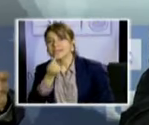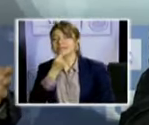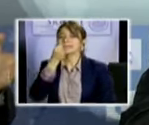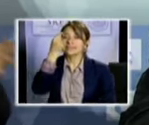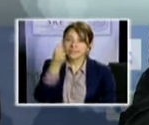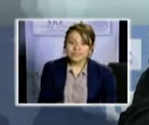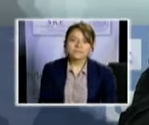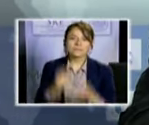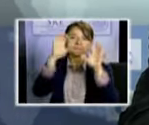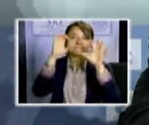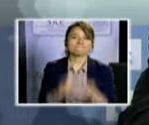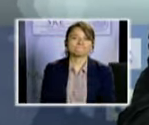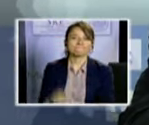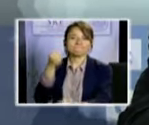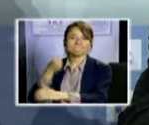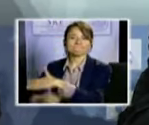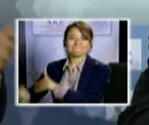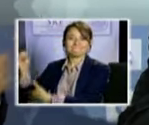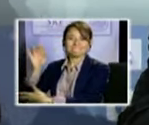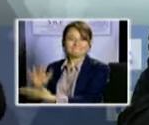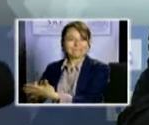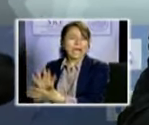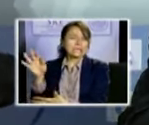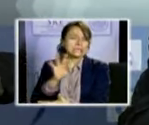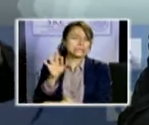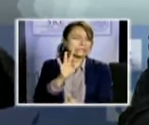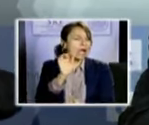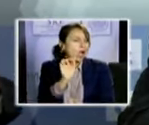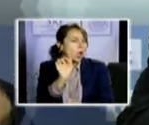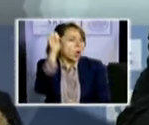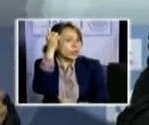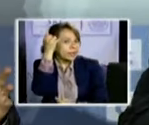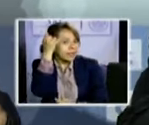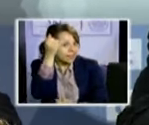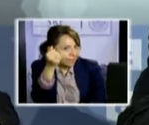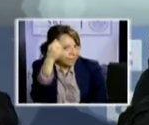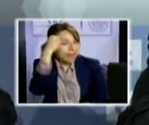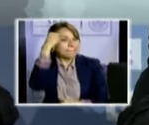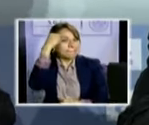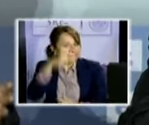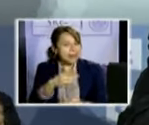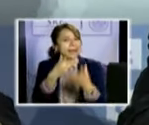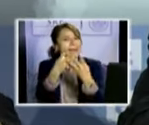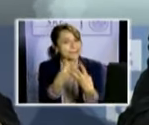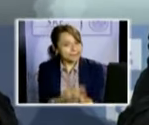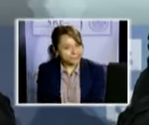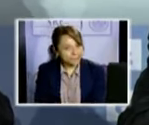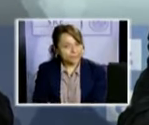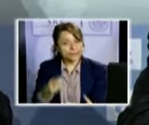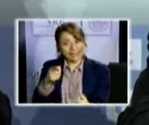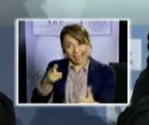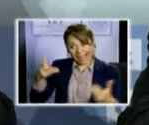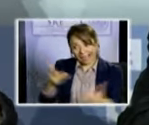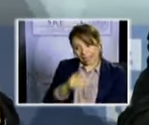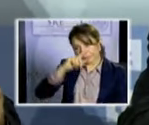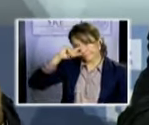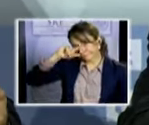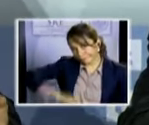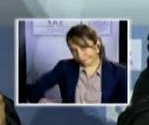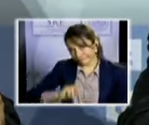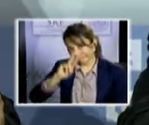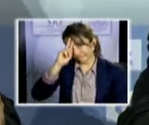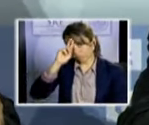puede haber alternativas al encarcelamiento o simplemente modificaciones en las cantidades permisibles, etcétera. Es todo un